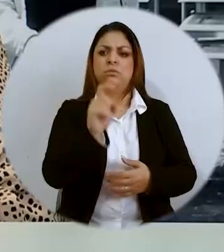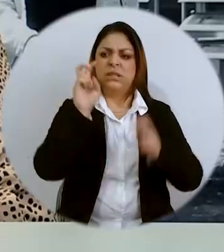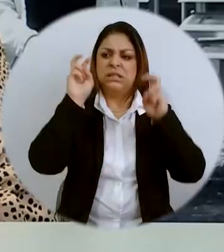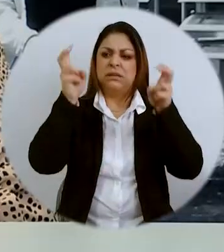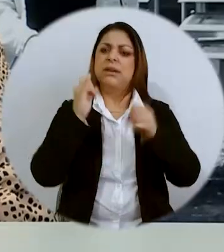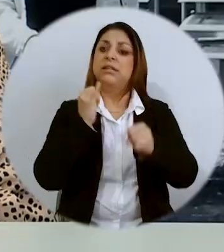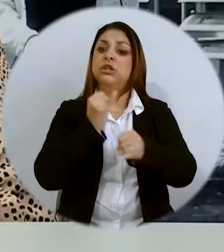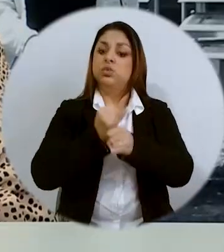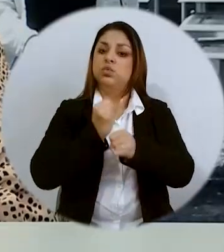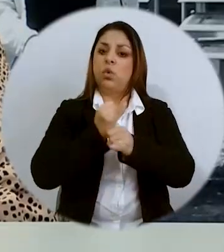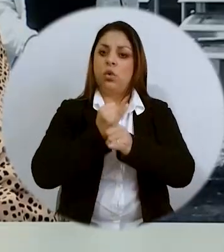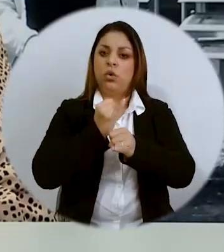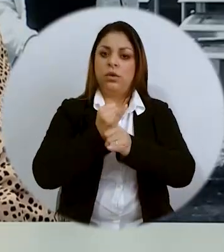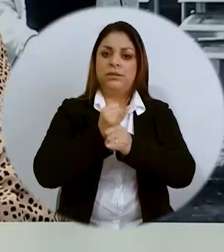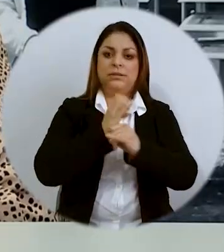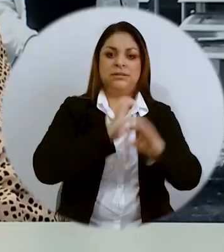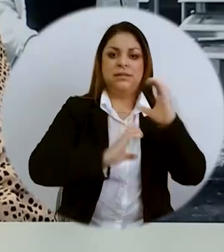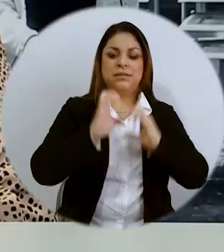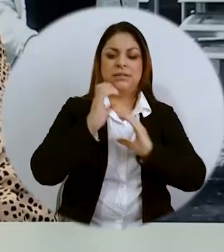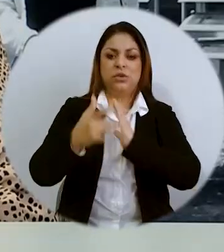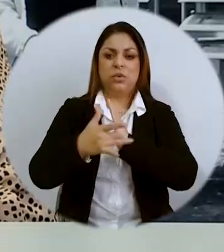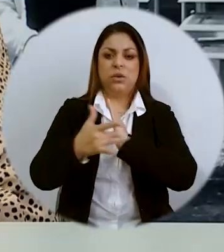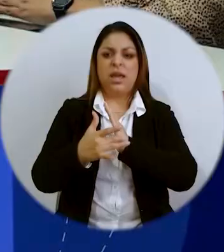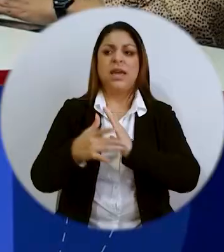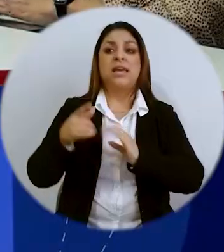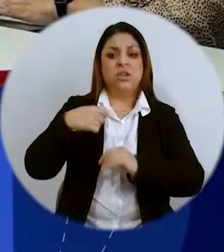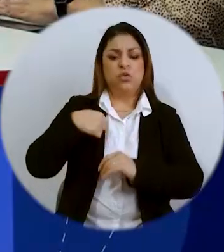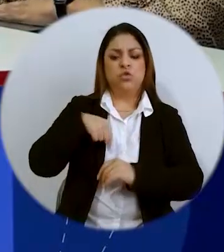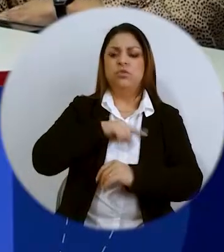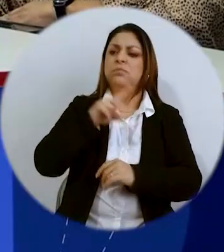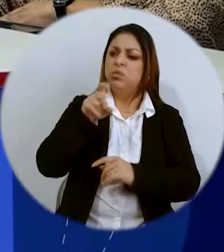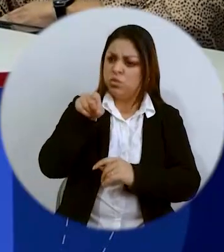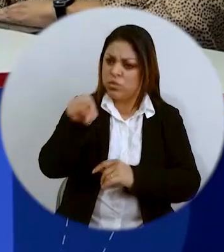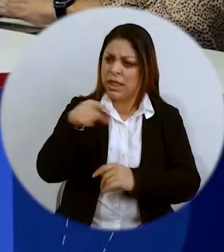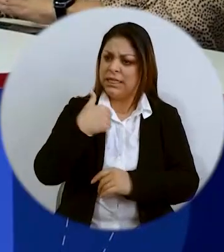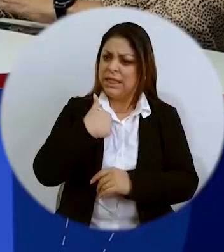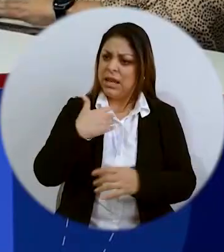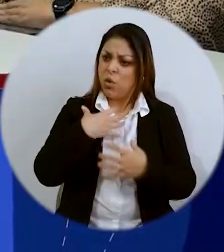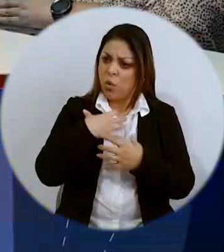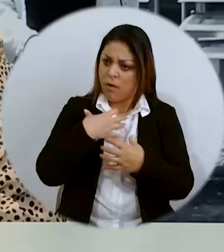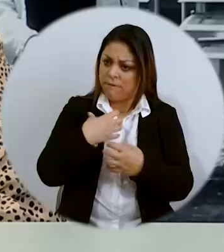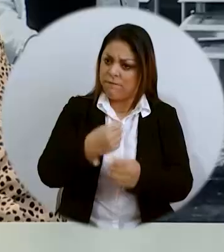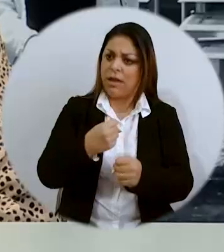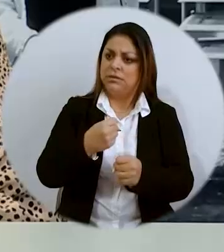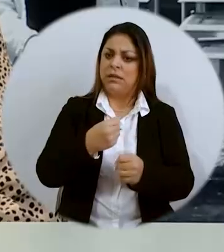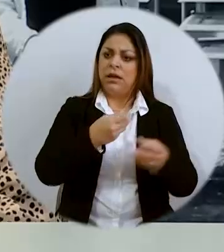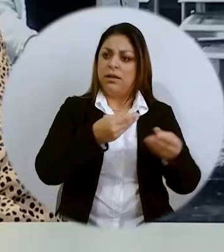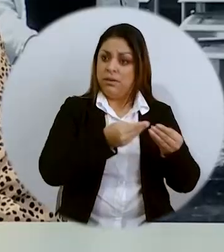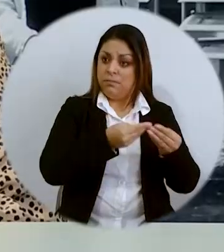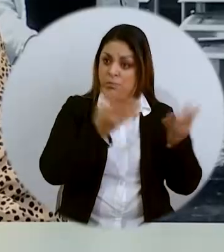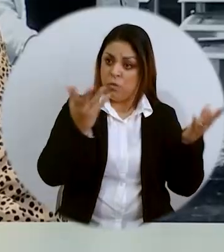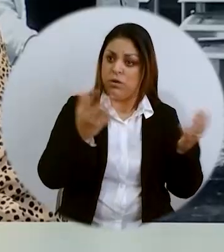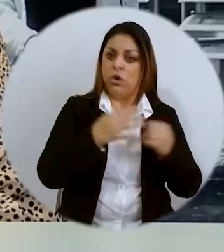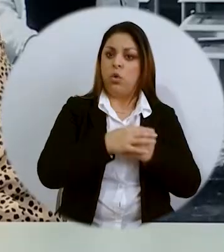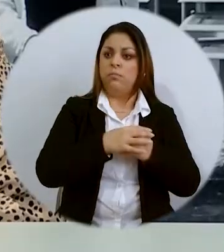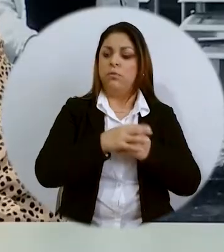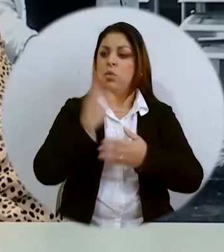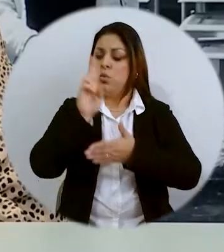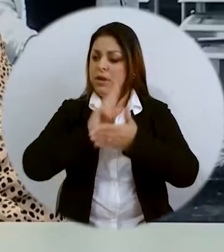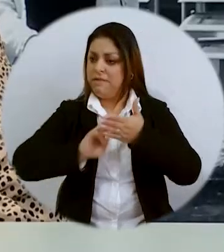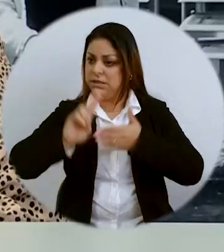la institucionalidad alrededor de la ciencia y la tecnología. Y una de las preguntas fue, ¿usted tiene confianza de que el